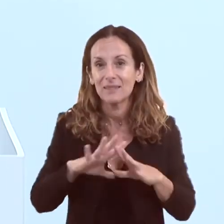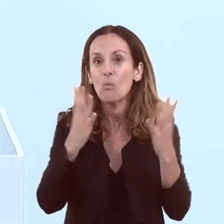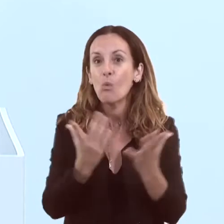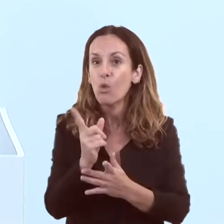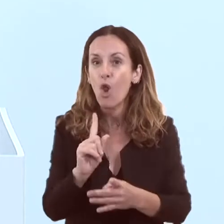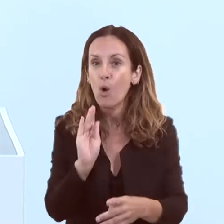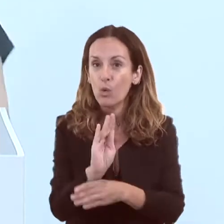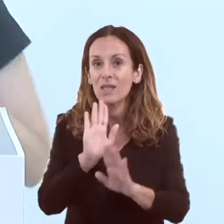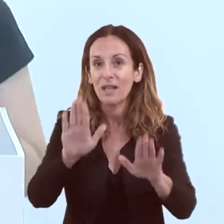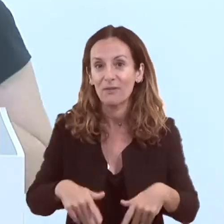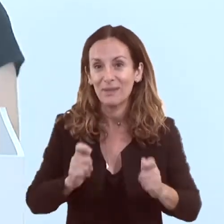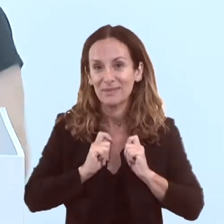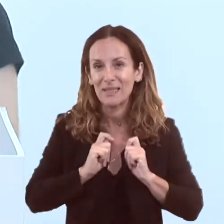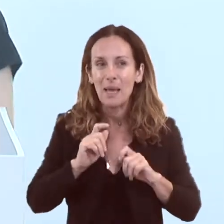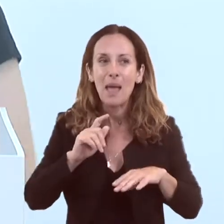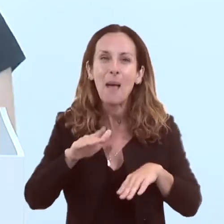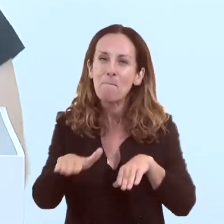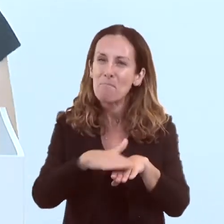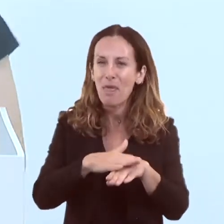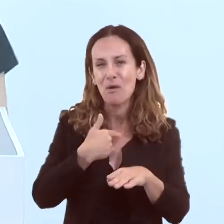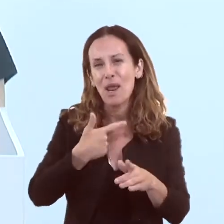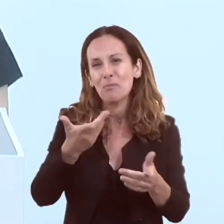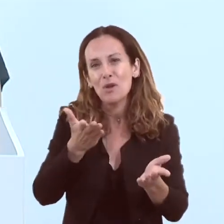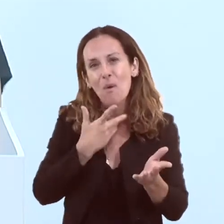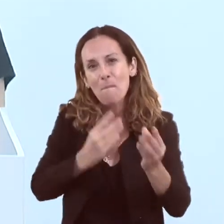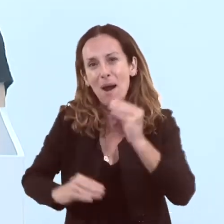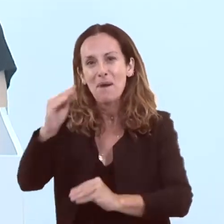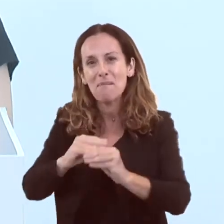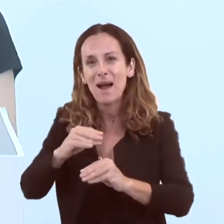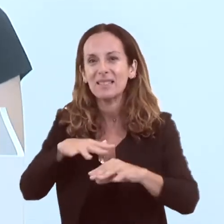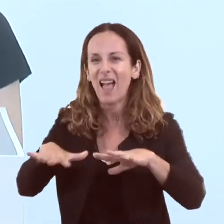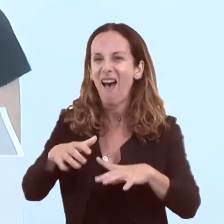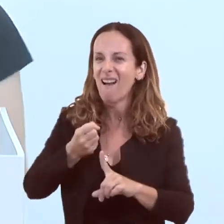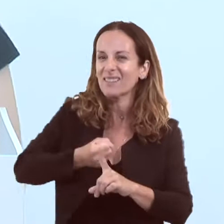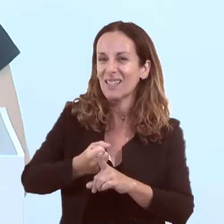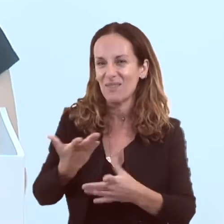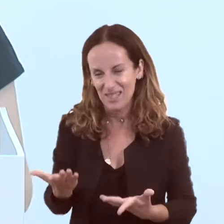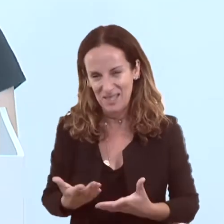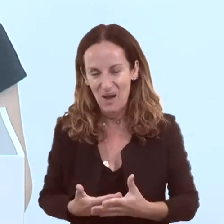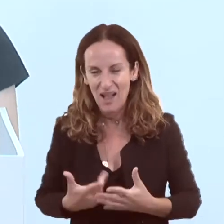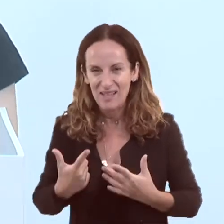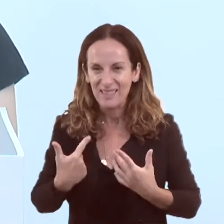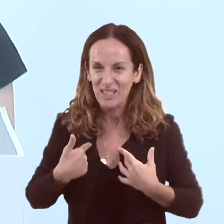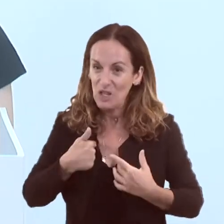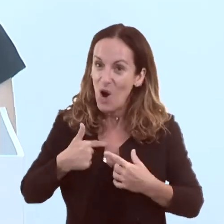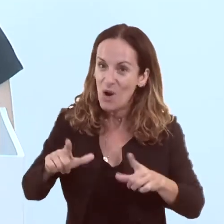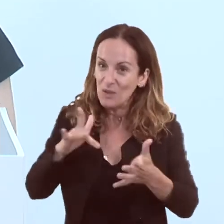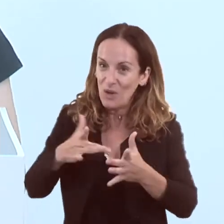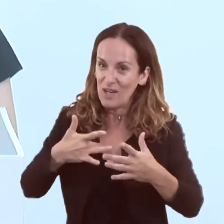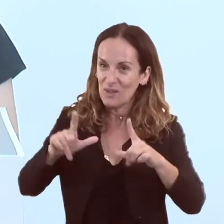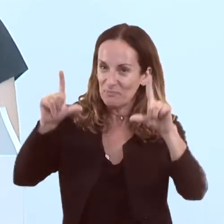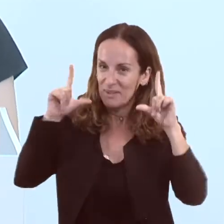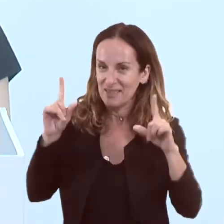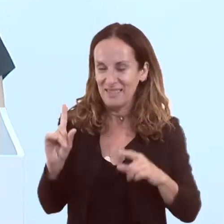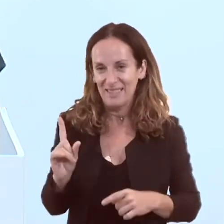nos nos irá mal y lo siento porque me sale esta avena así activista y no es el momento Bueno si es el momento el momento es es